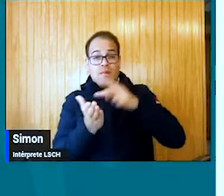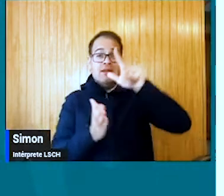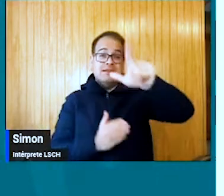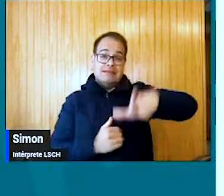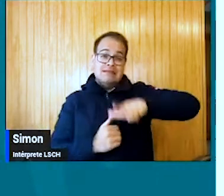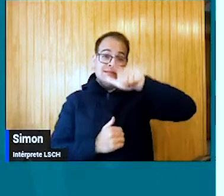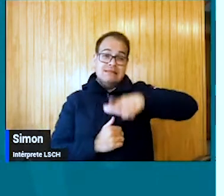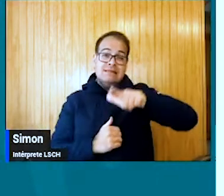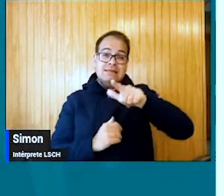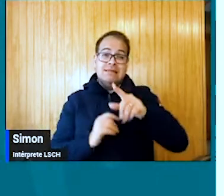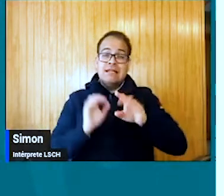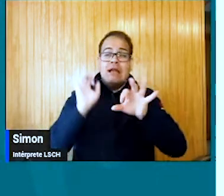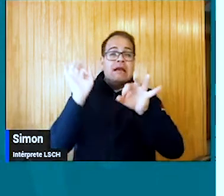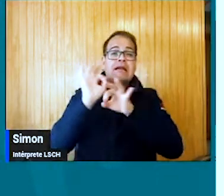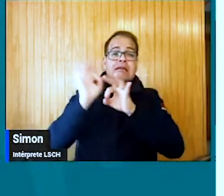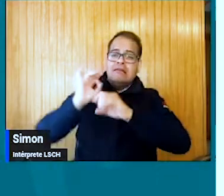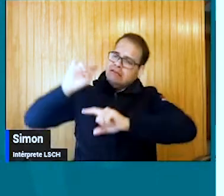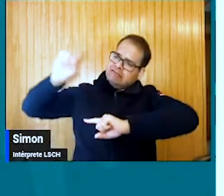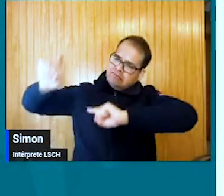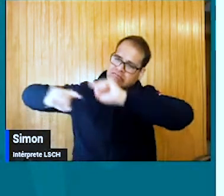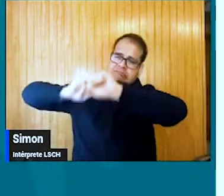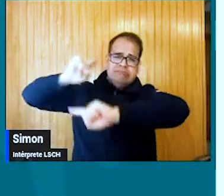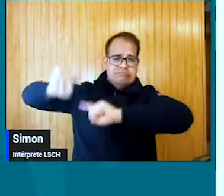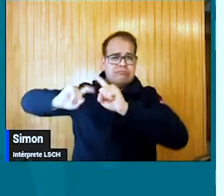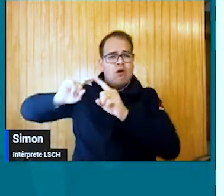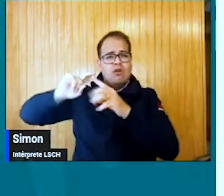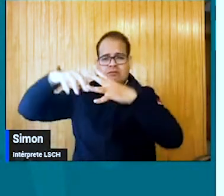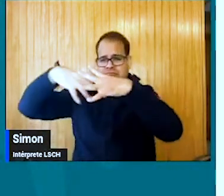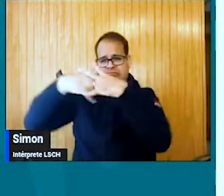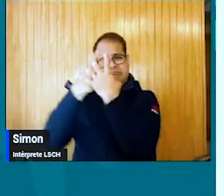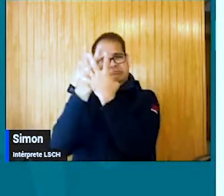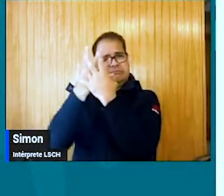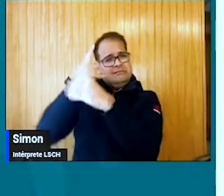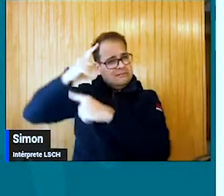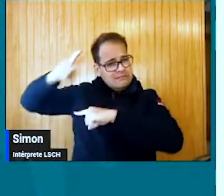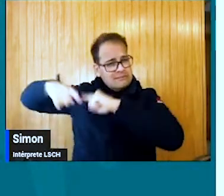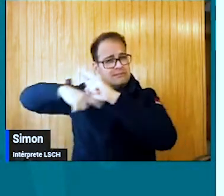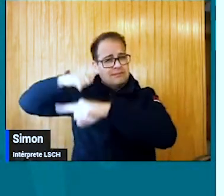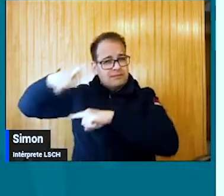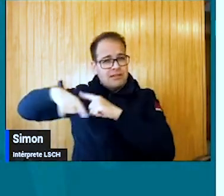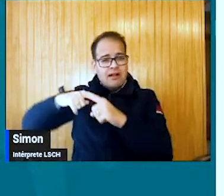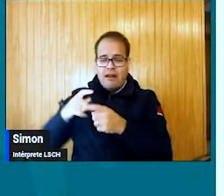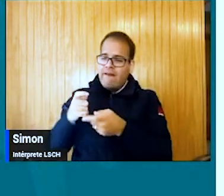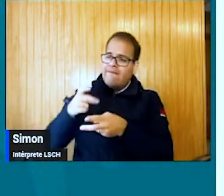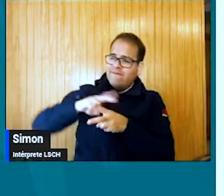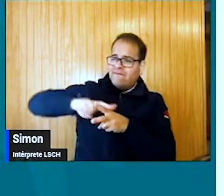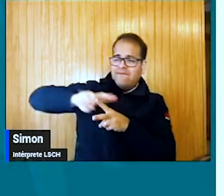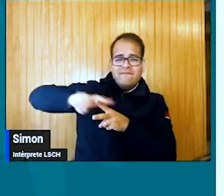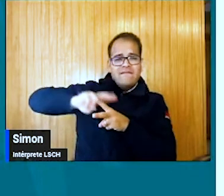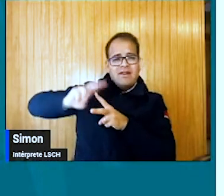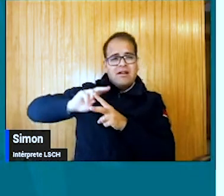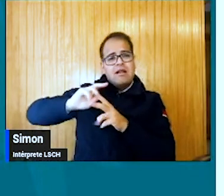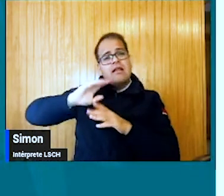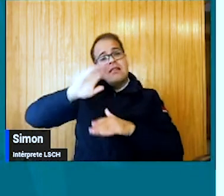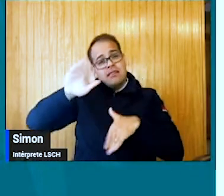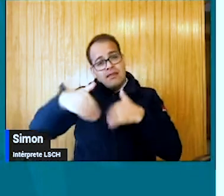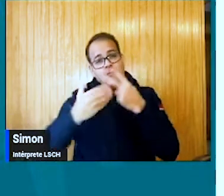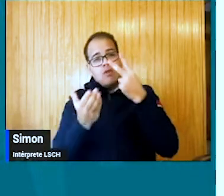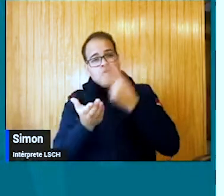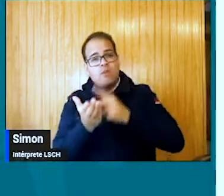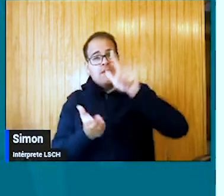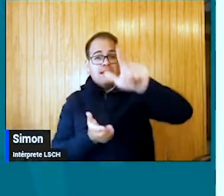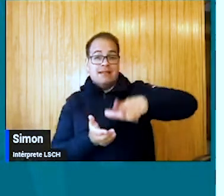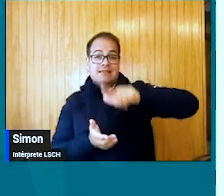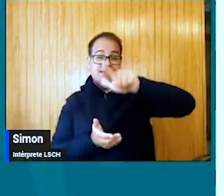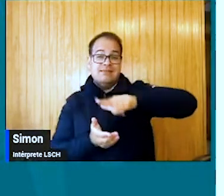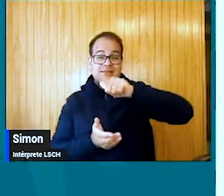máquinas multiaspas, veníamos molestando harto a Orchard, que son los fabricantes, y el 2017 partimos con las máquinas